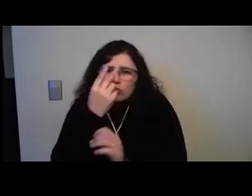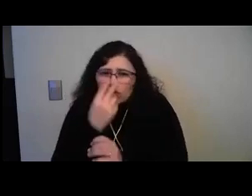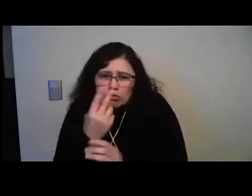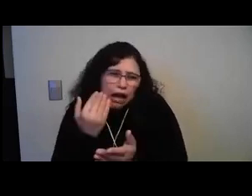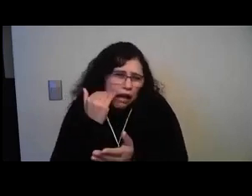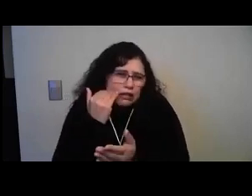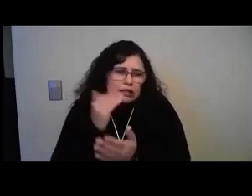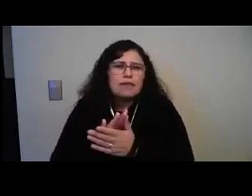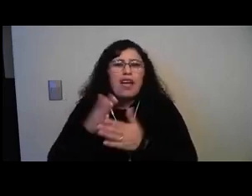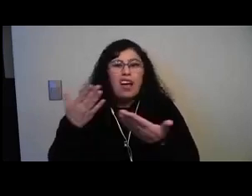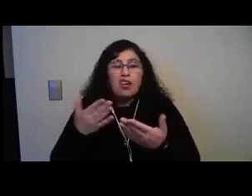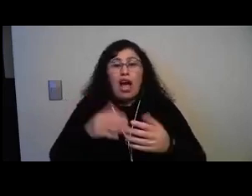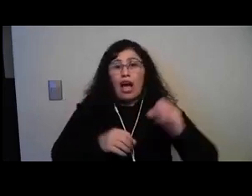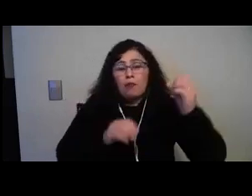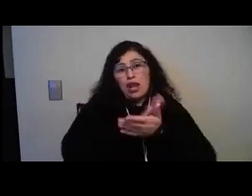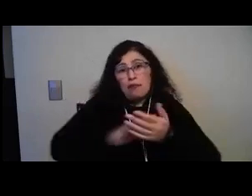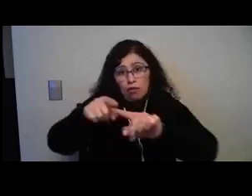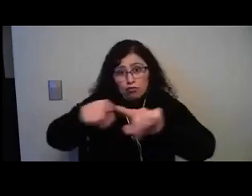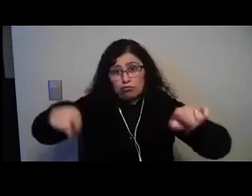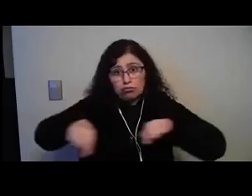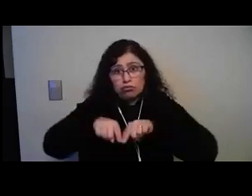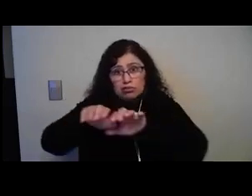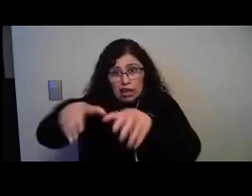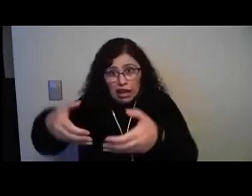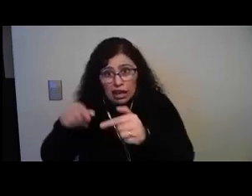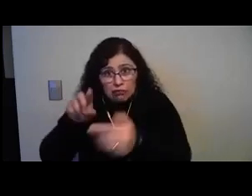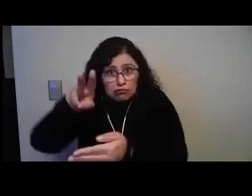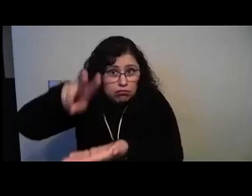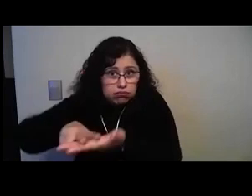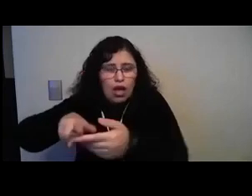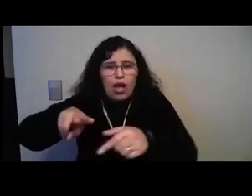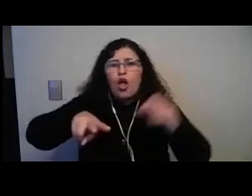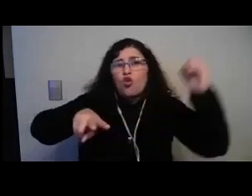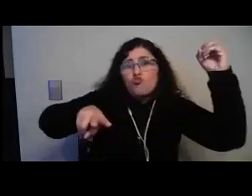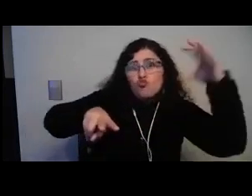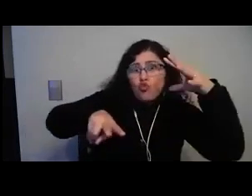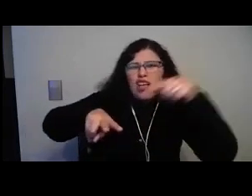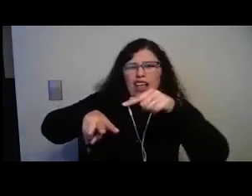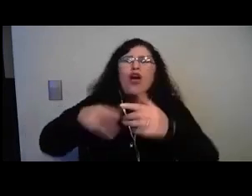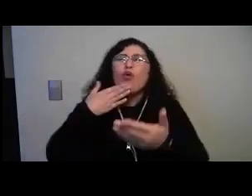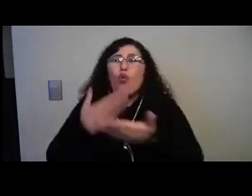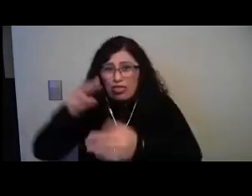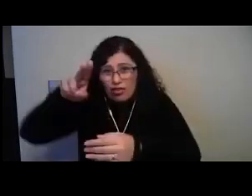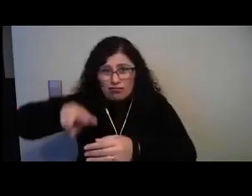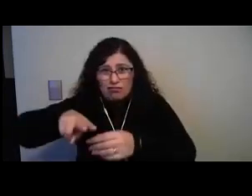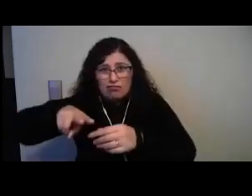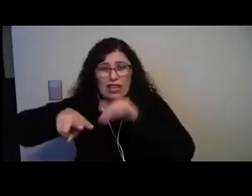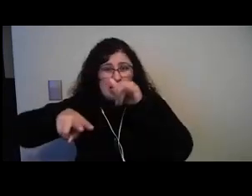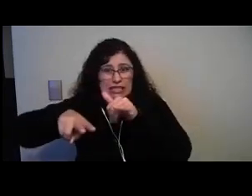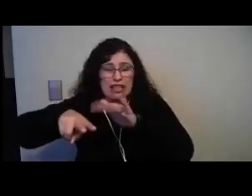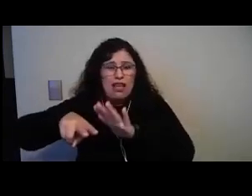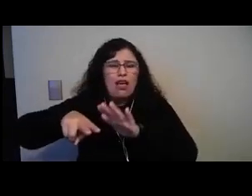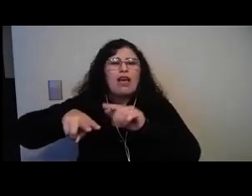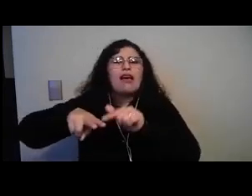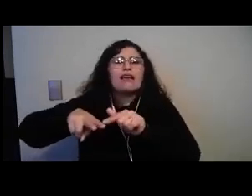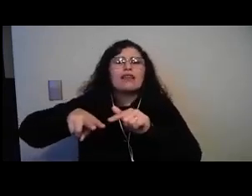¿cierto? Uno muchas veces entra a una habitación donde hay una persona en condición de postrado, ¿ya? Y para uno la